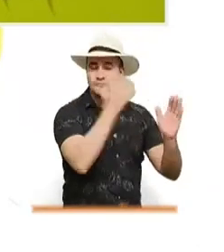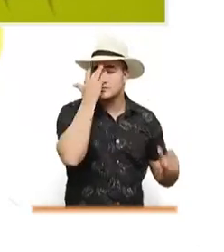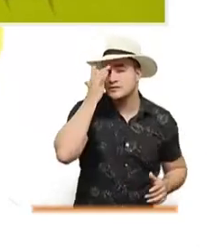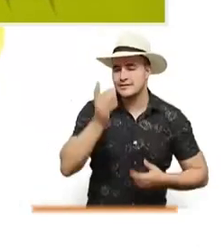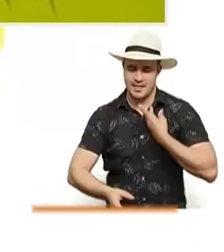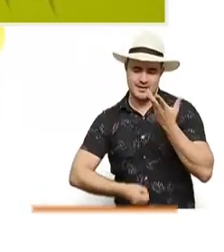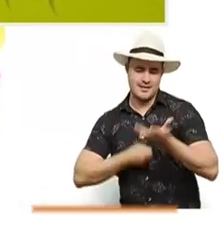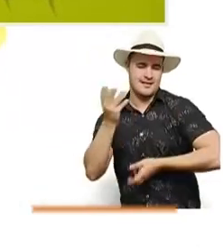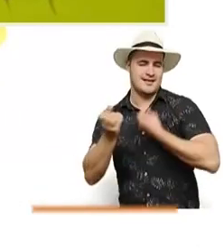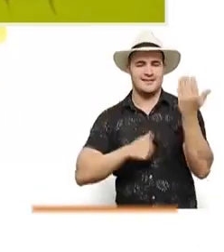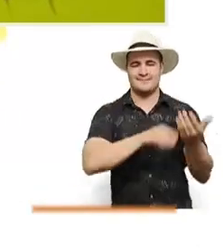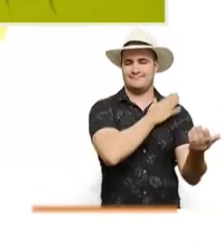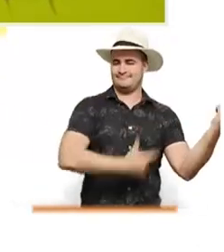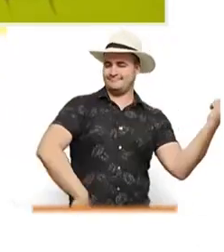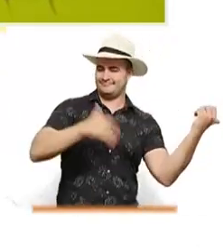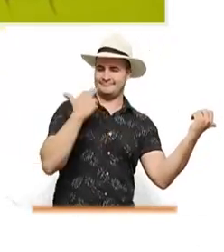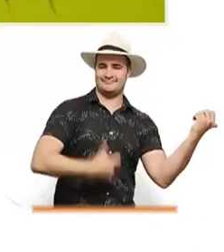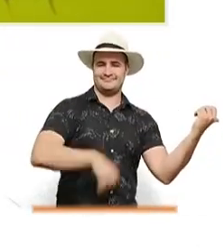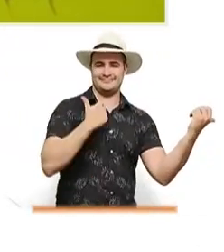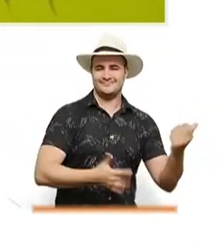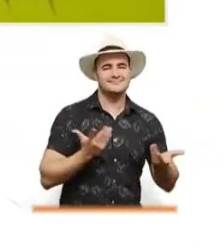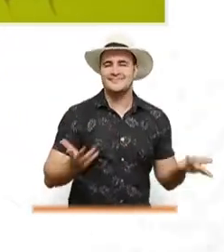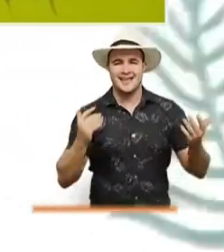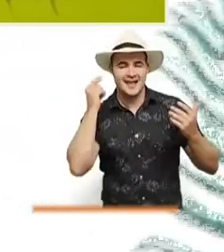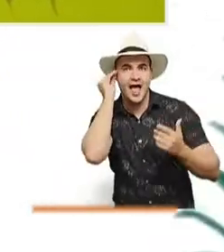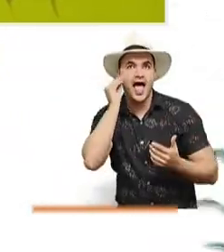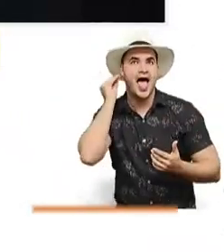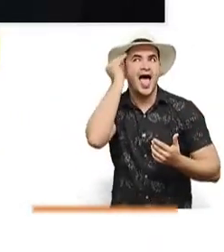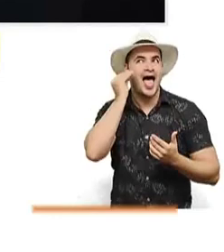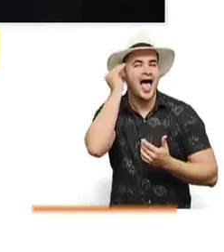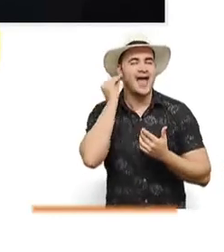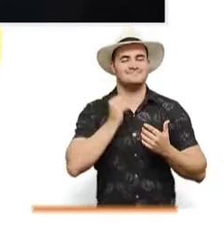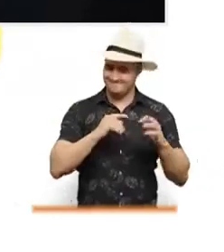trova estará taladrando en su cabeza.